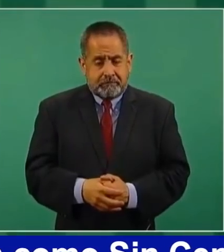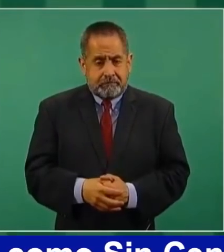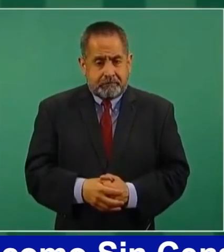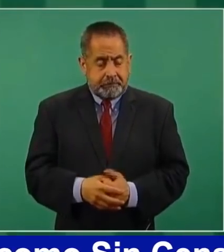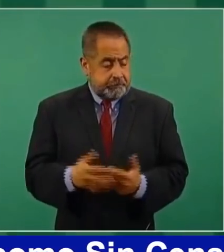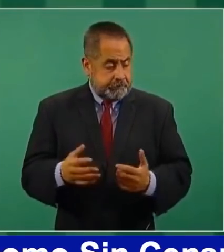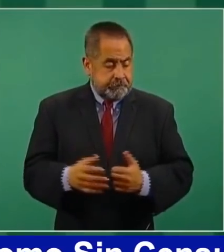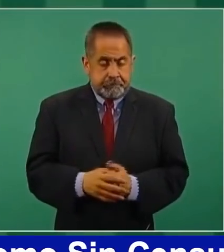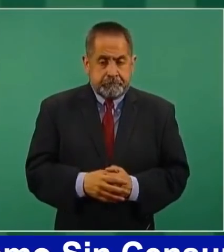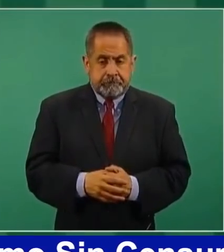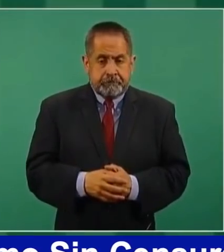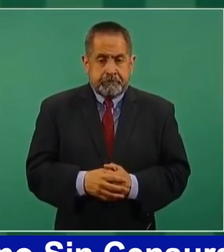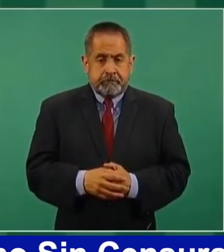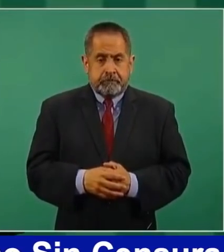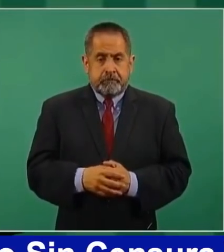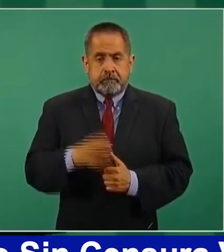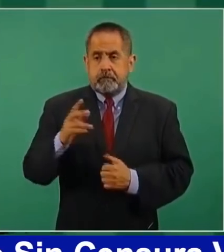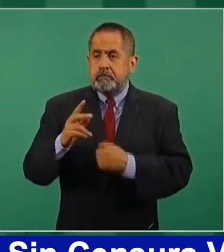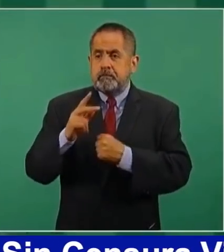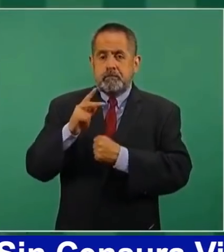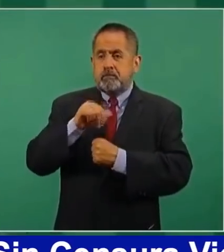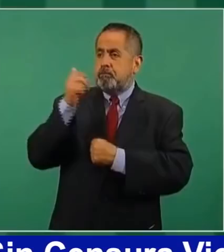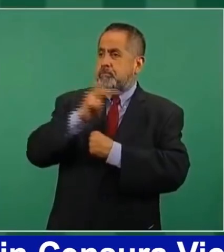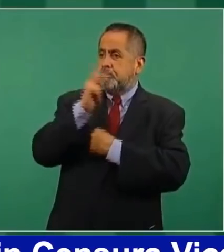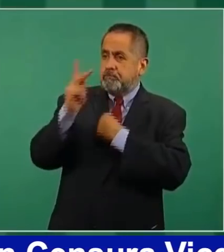No hay país que aguante